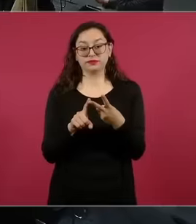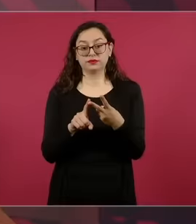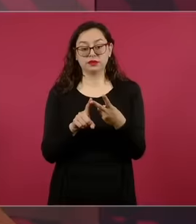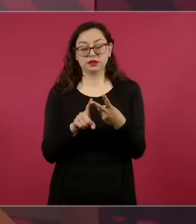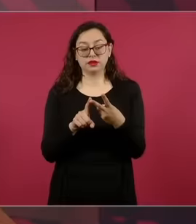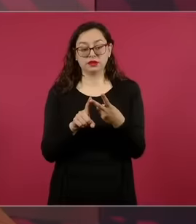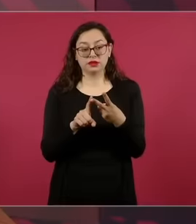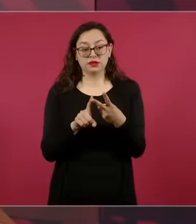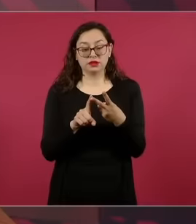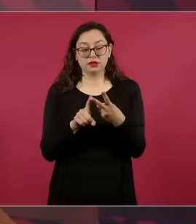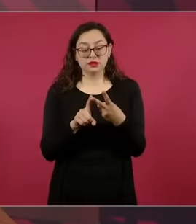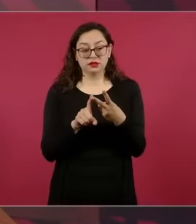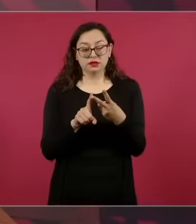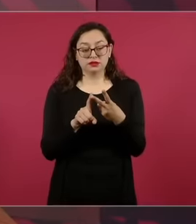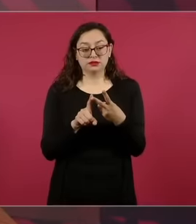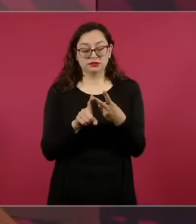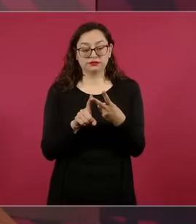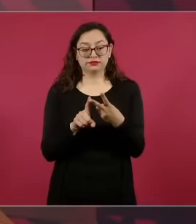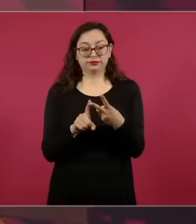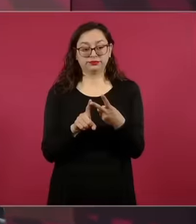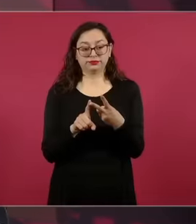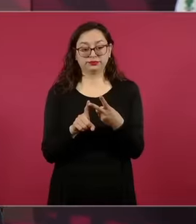que se